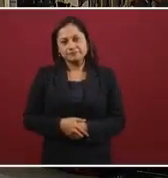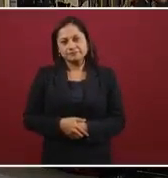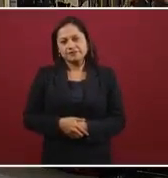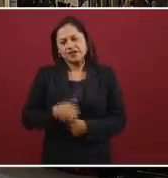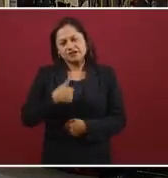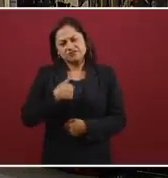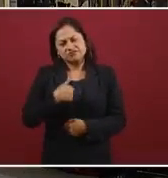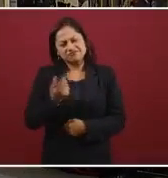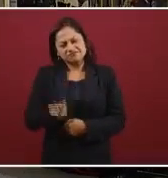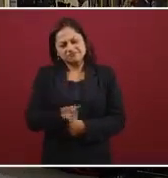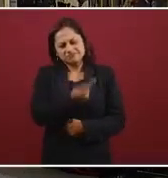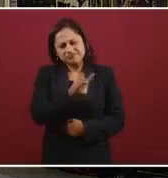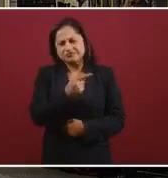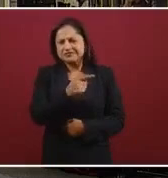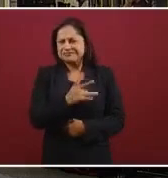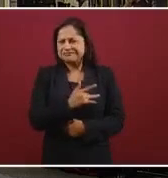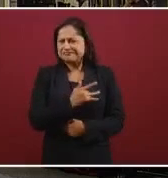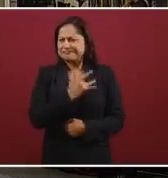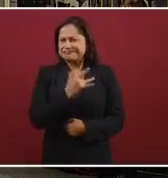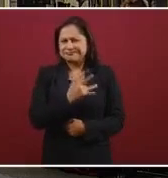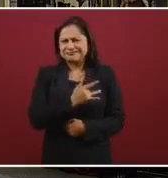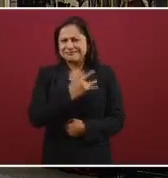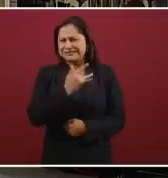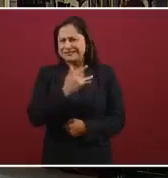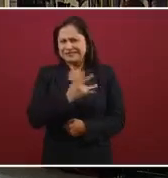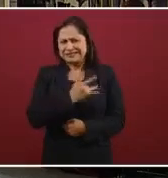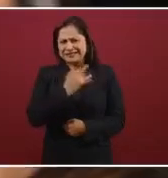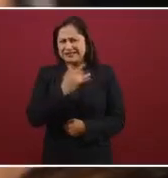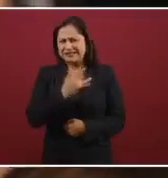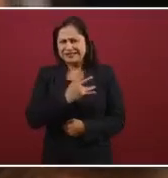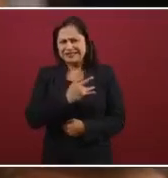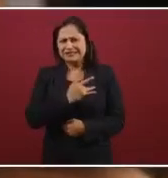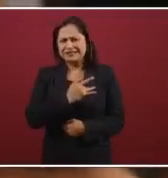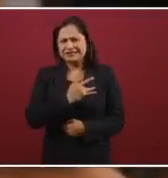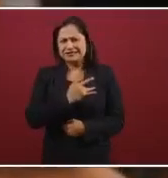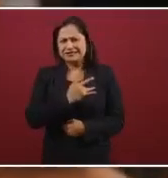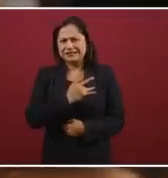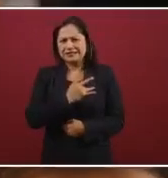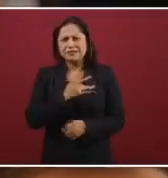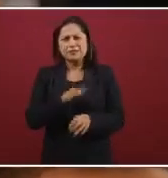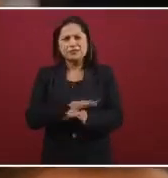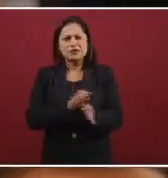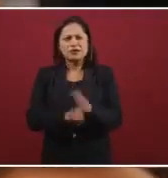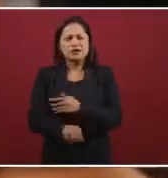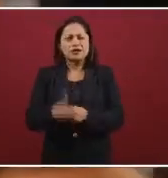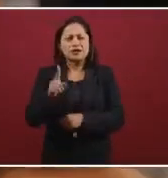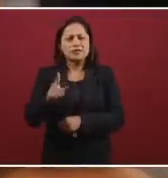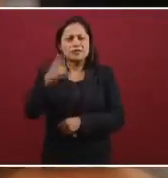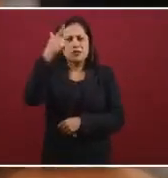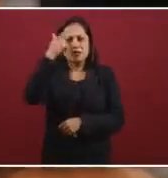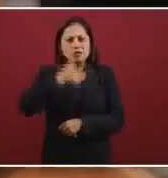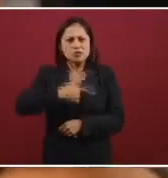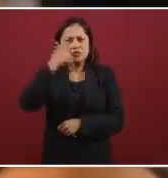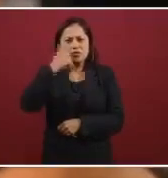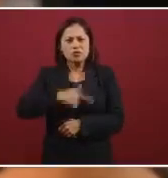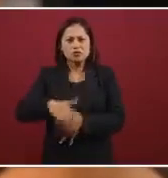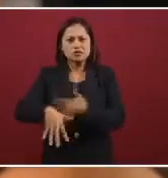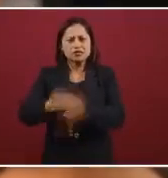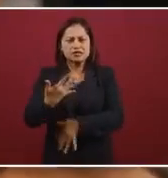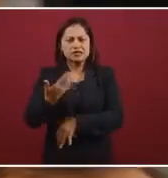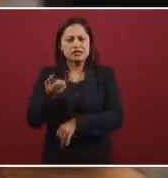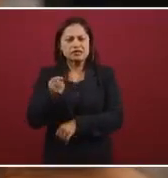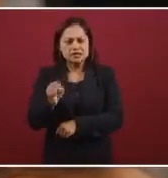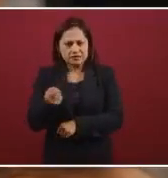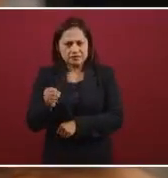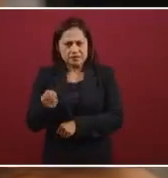obliga? ¿A qué lo compromete? ¿Qué siente un hombre cuando ve una manifestación como la de la noche del 15, que conmovió a tantos